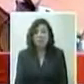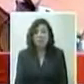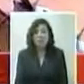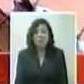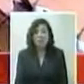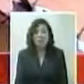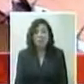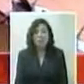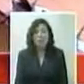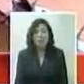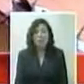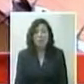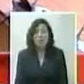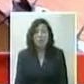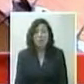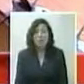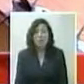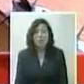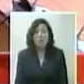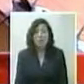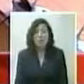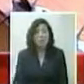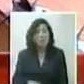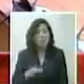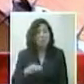obsoleta